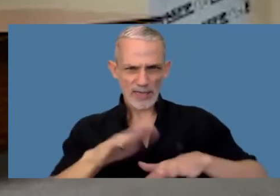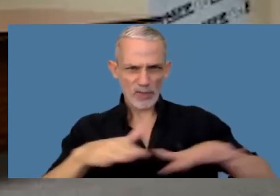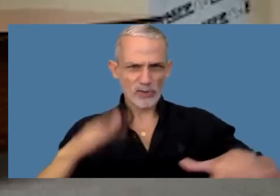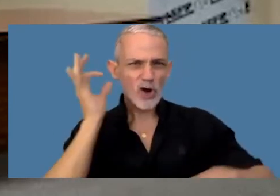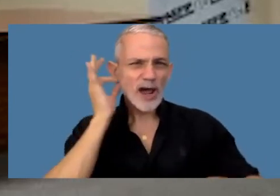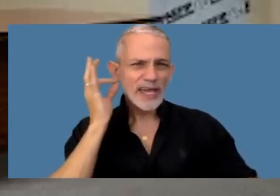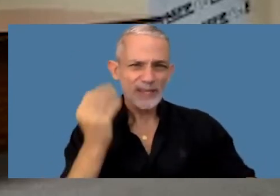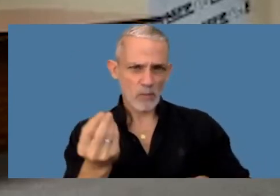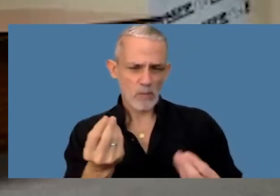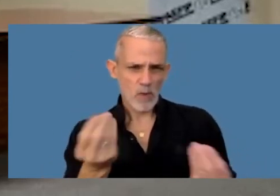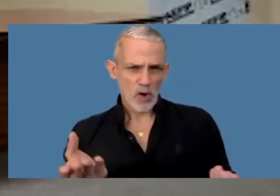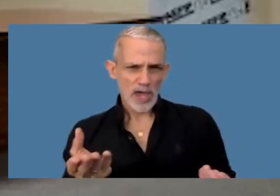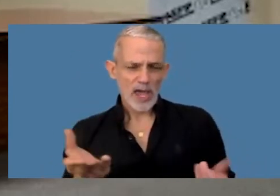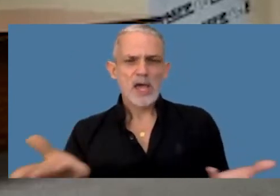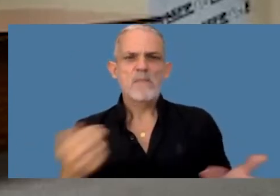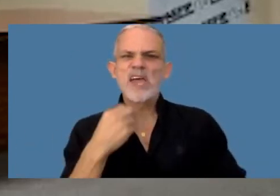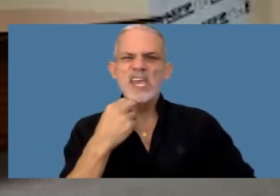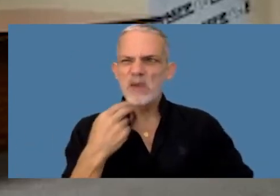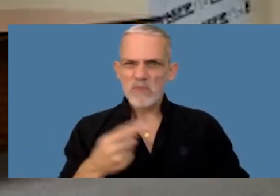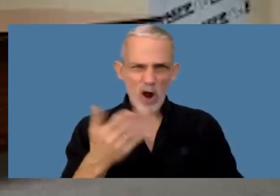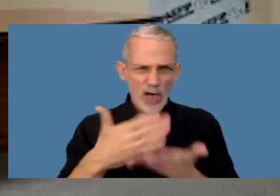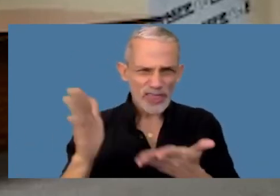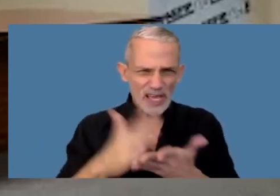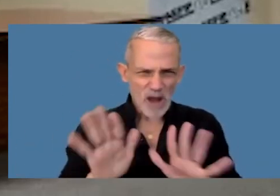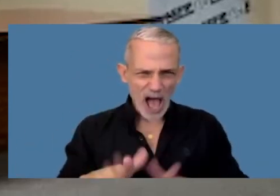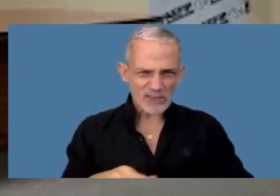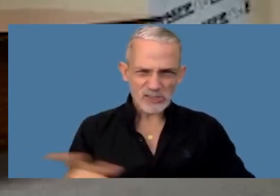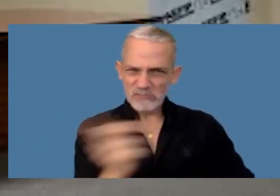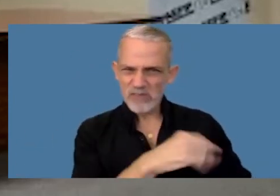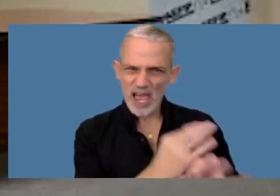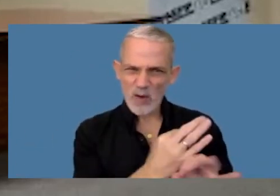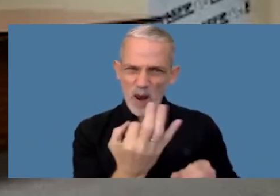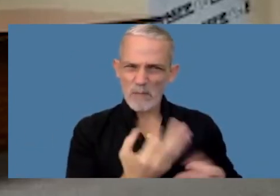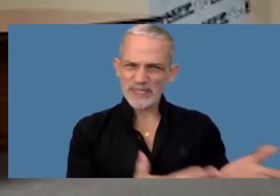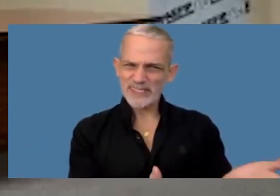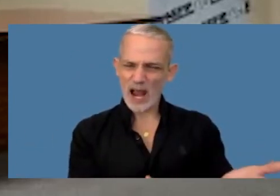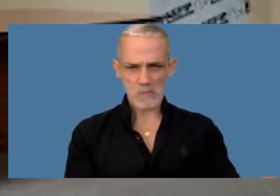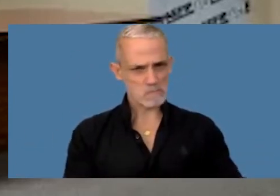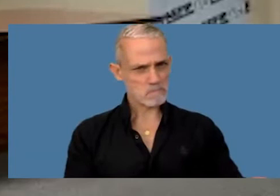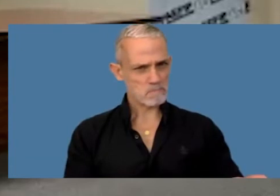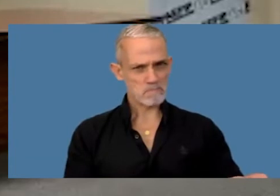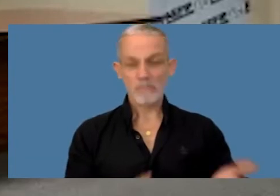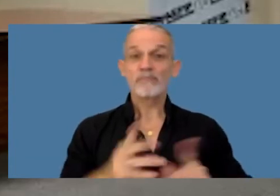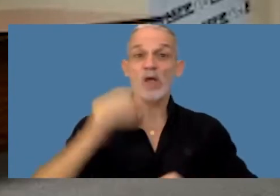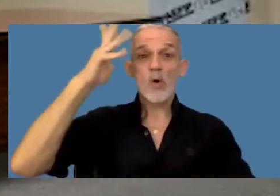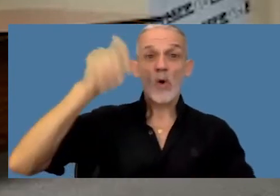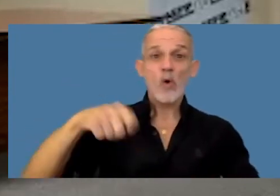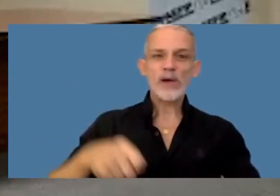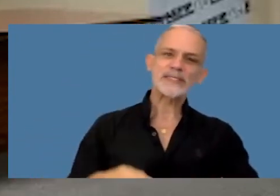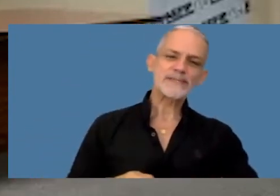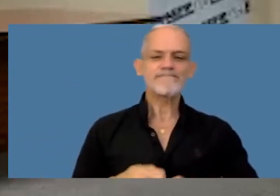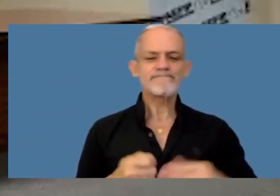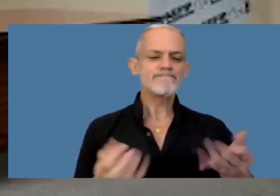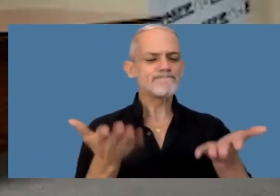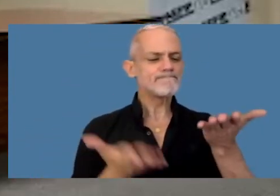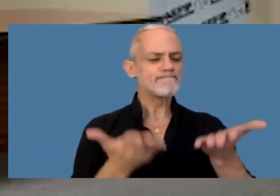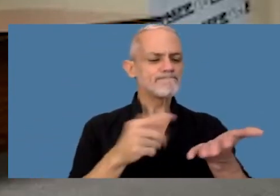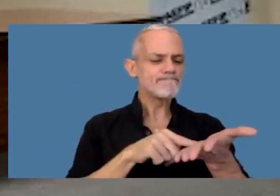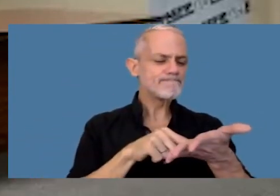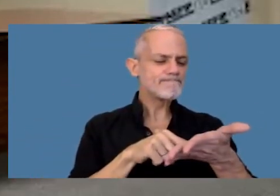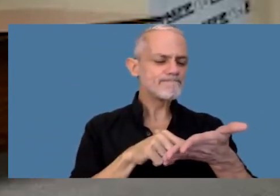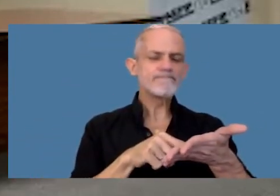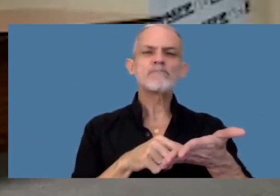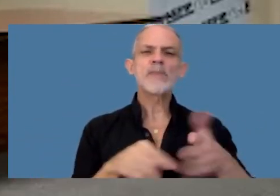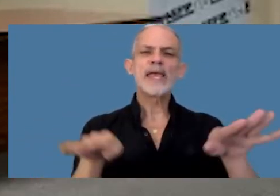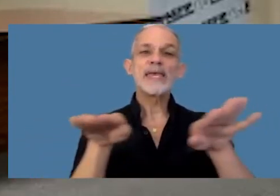diciendo ¿por qué a mi hijo lo discriminan de esta manera? Claro, los jueces ¿qué resolvieron? Iguales en